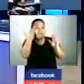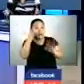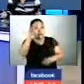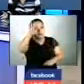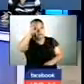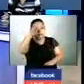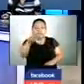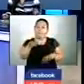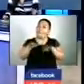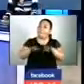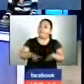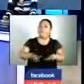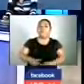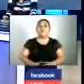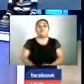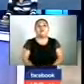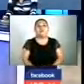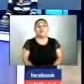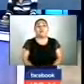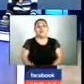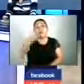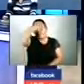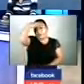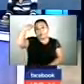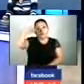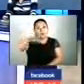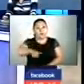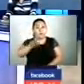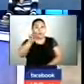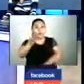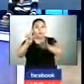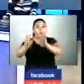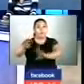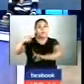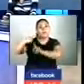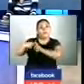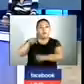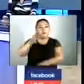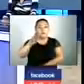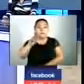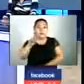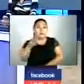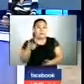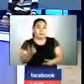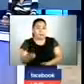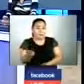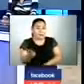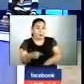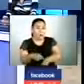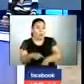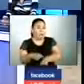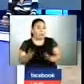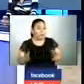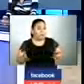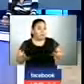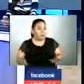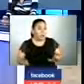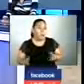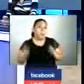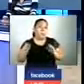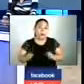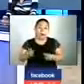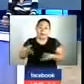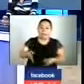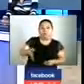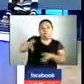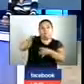Más. Muchísimas gracias por acompañarnos. Estamos ya del 29 de abril de 2021, justo a unas horas para que concluya el plazo para presentar